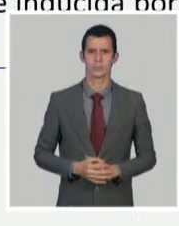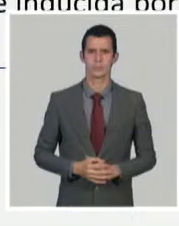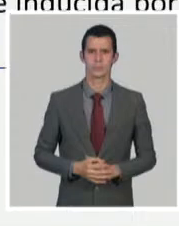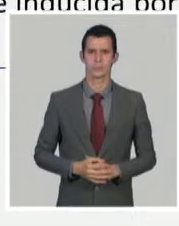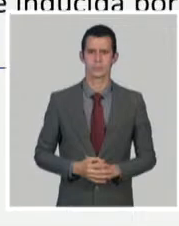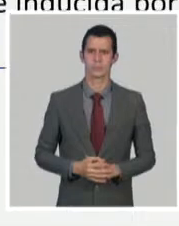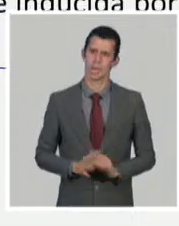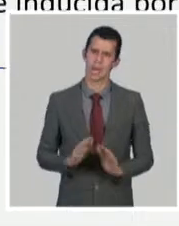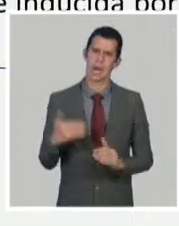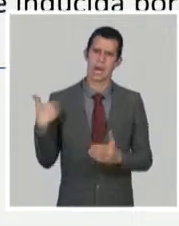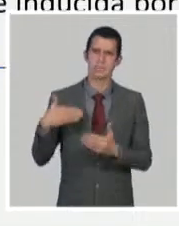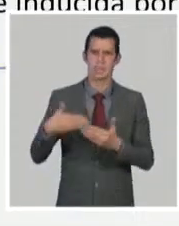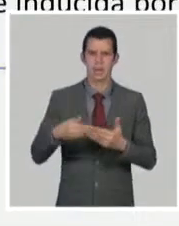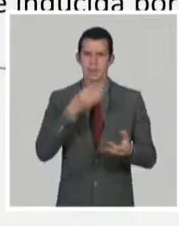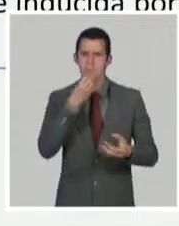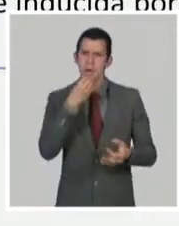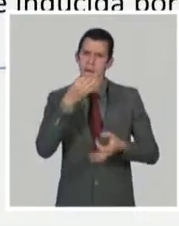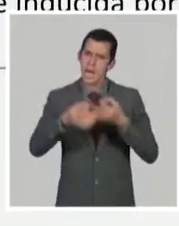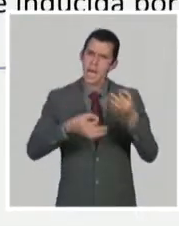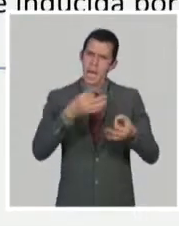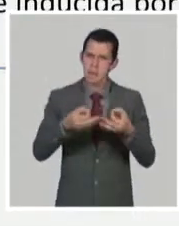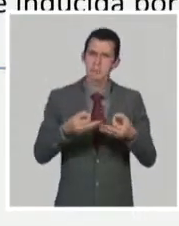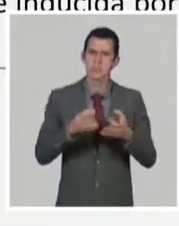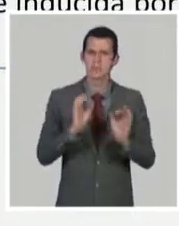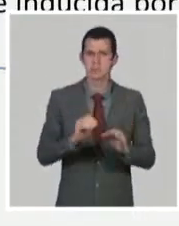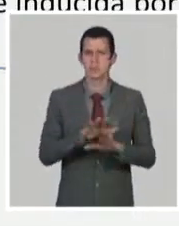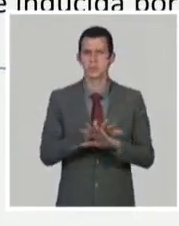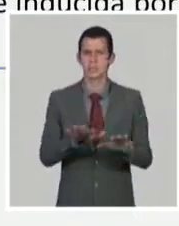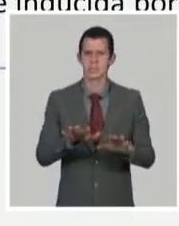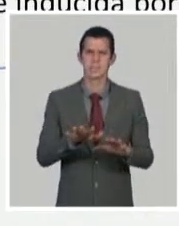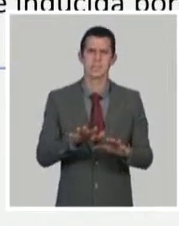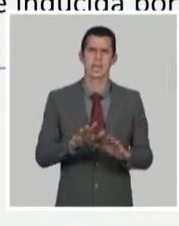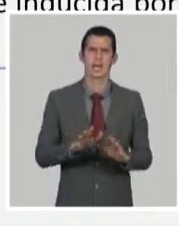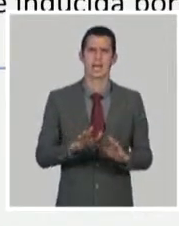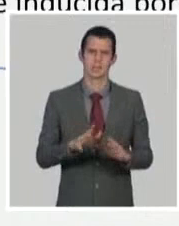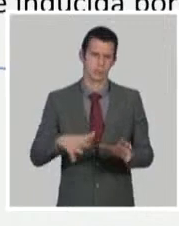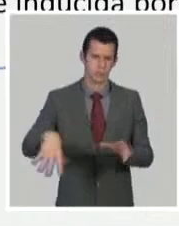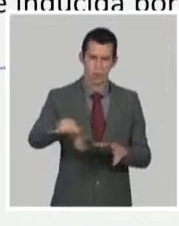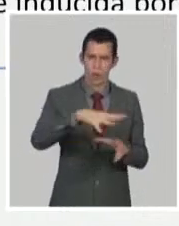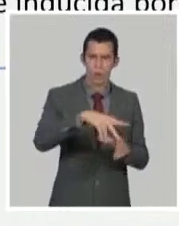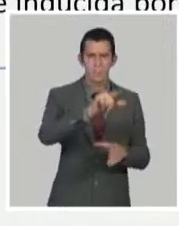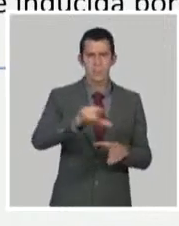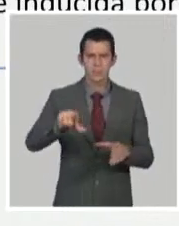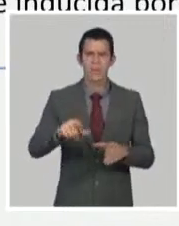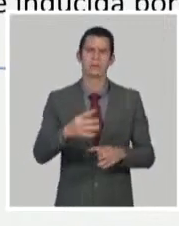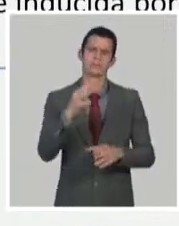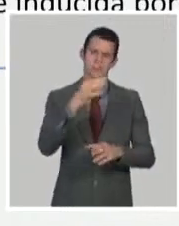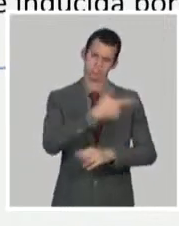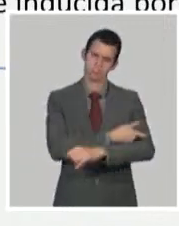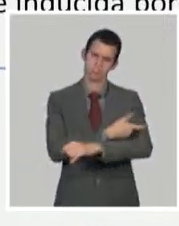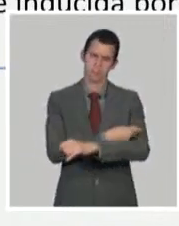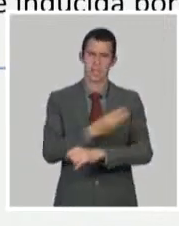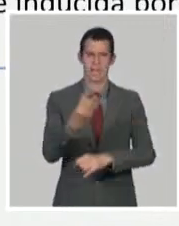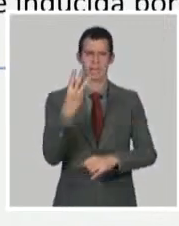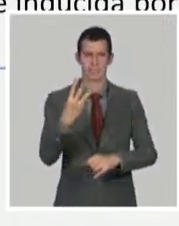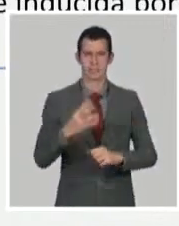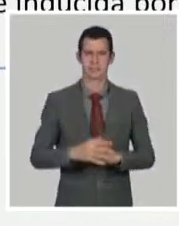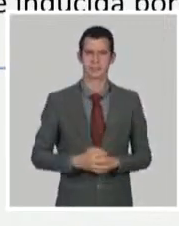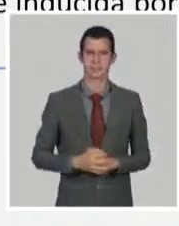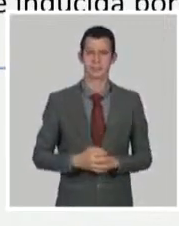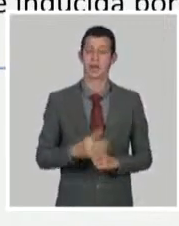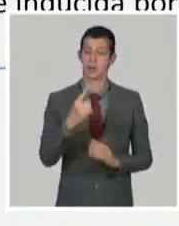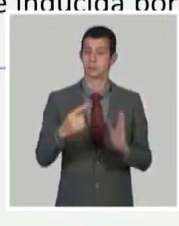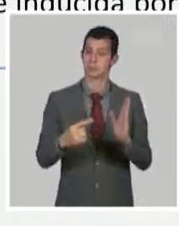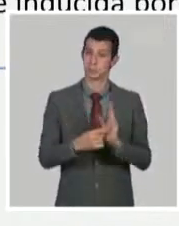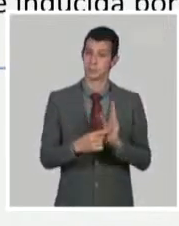porque empezó el mismo momento que Mambisa. Ya todos los voluntarios se han recibido las 3 dosis. En términos de seguridad también estamos en la